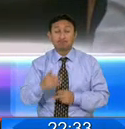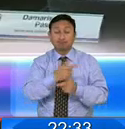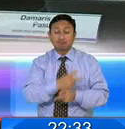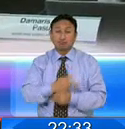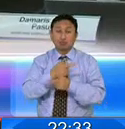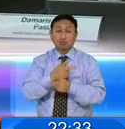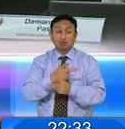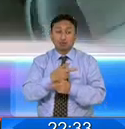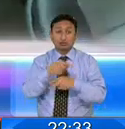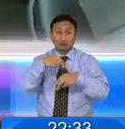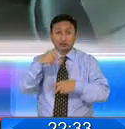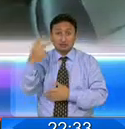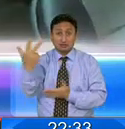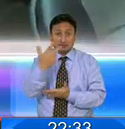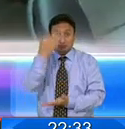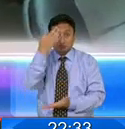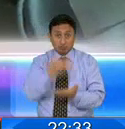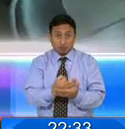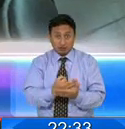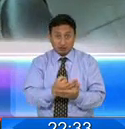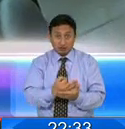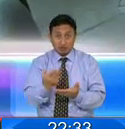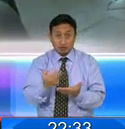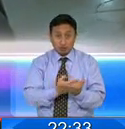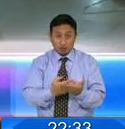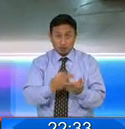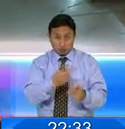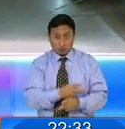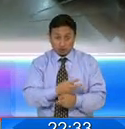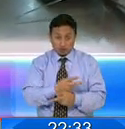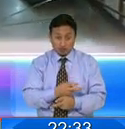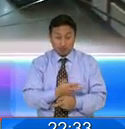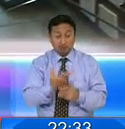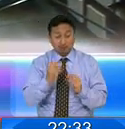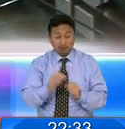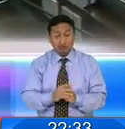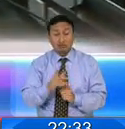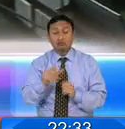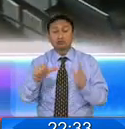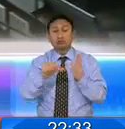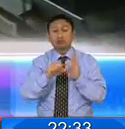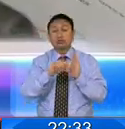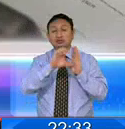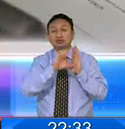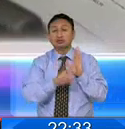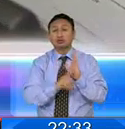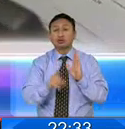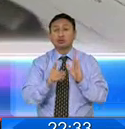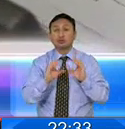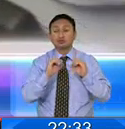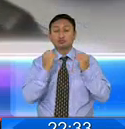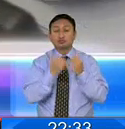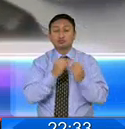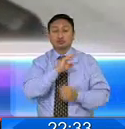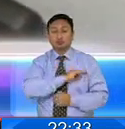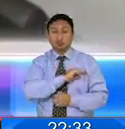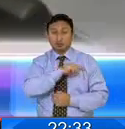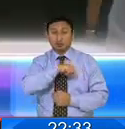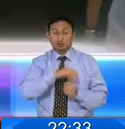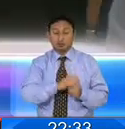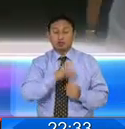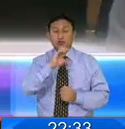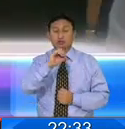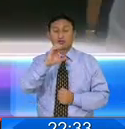concejales incurren en una tercera falta a las sesiones del Consejo, se aplicaría lo que dice el Código Orgánico de Organización Territorial,